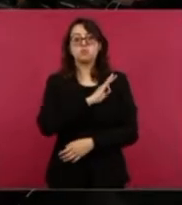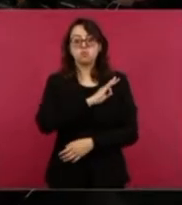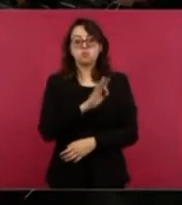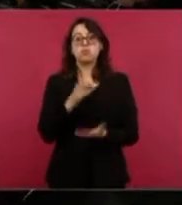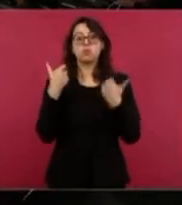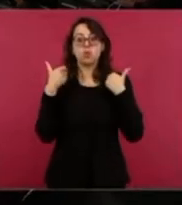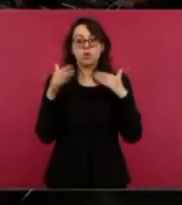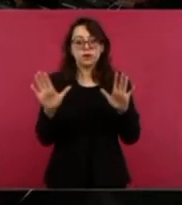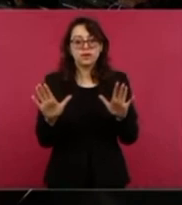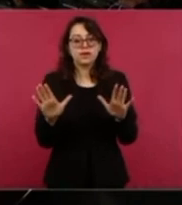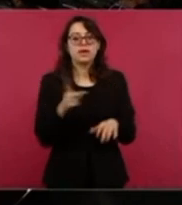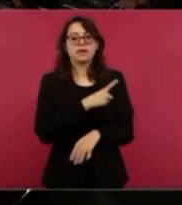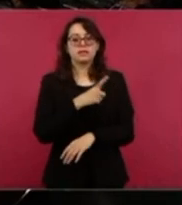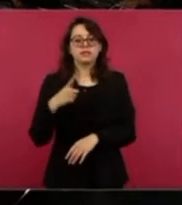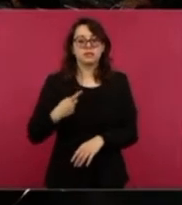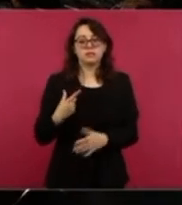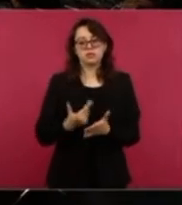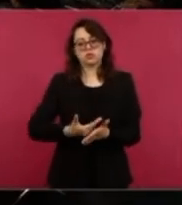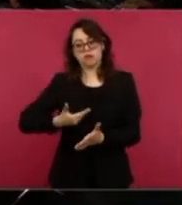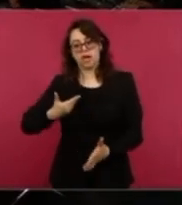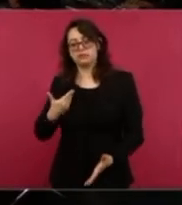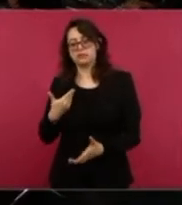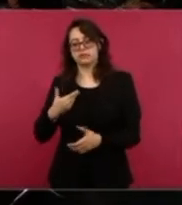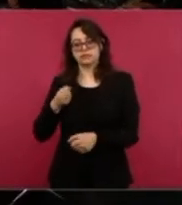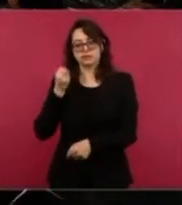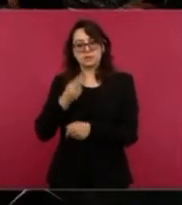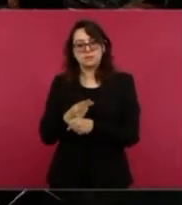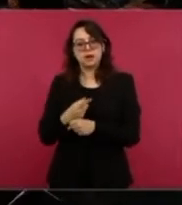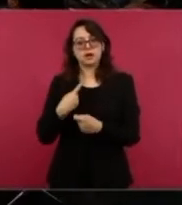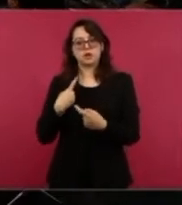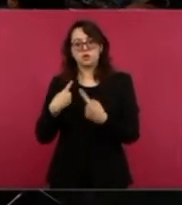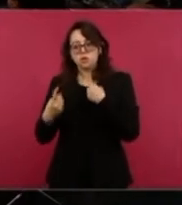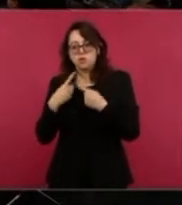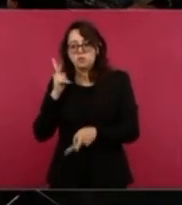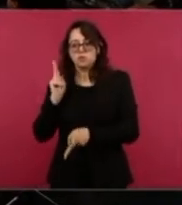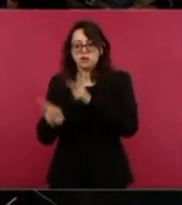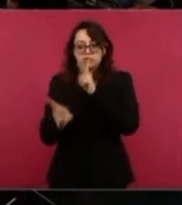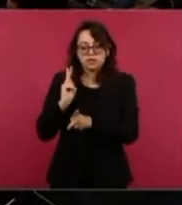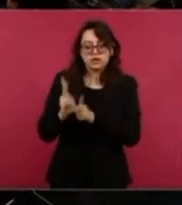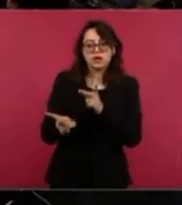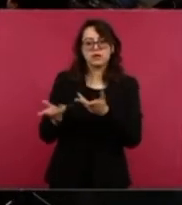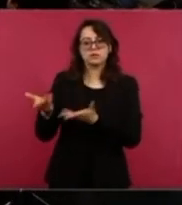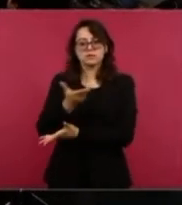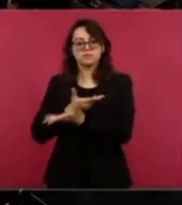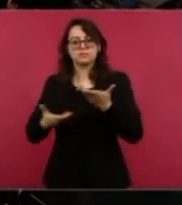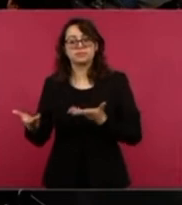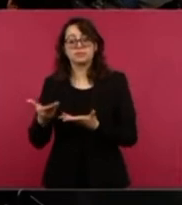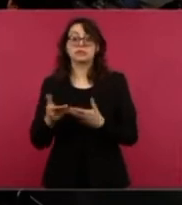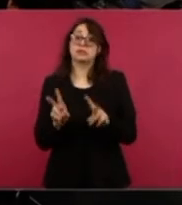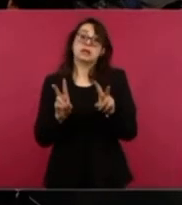preocupante porque está creciendo el número de